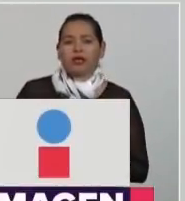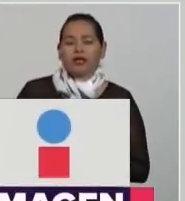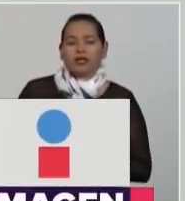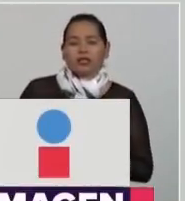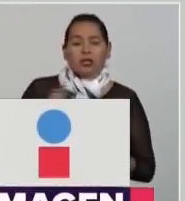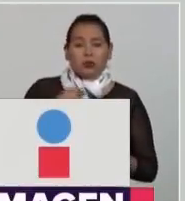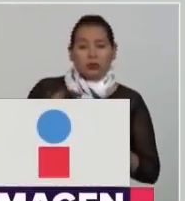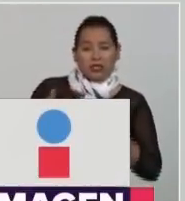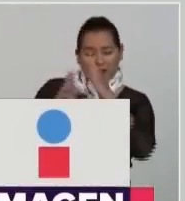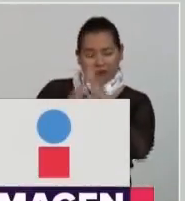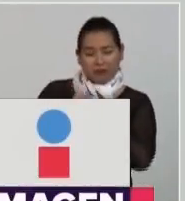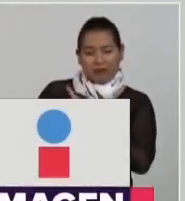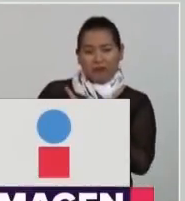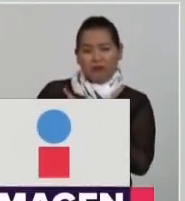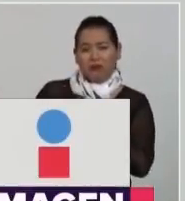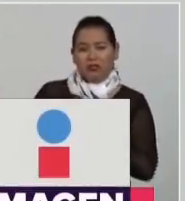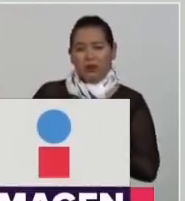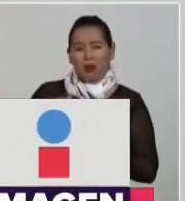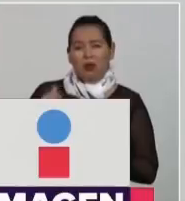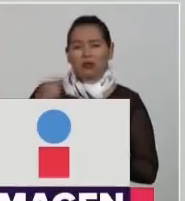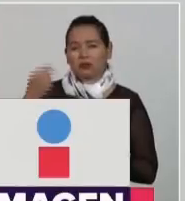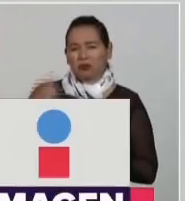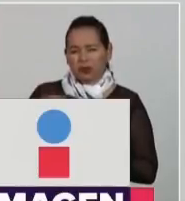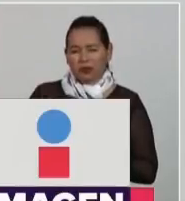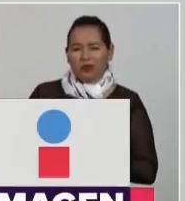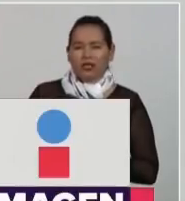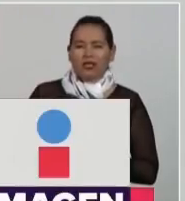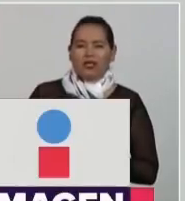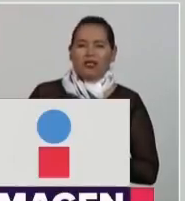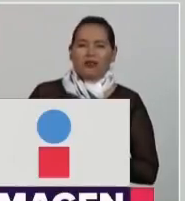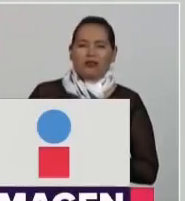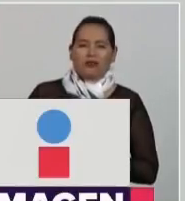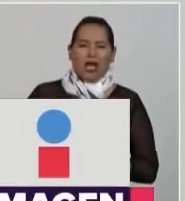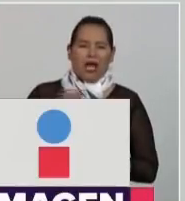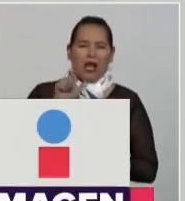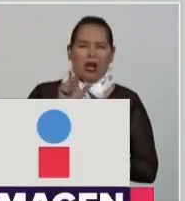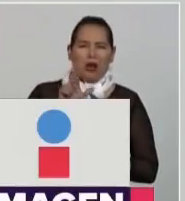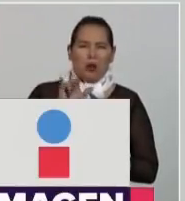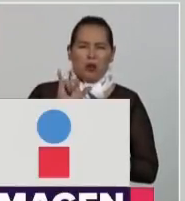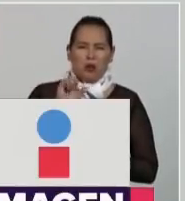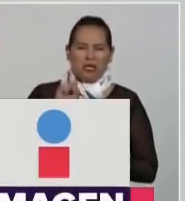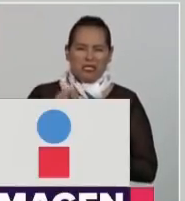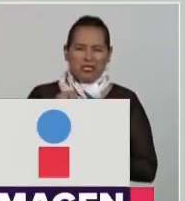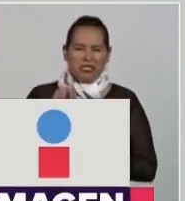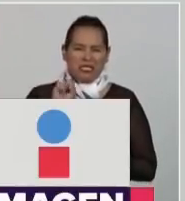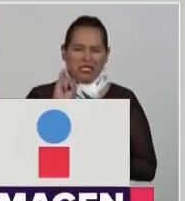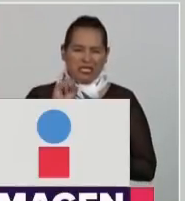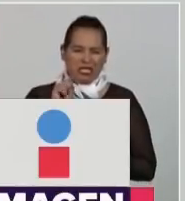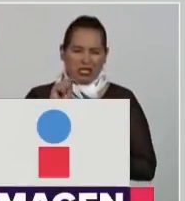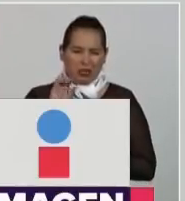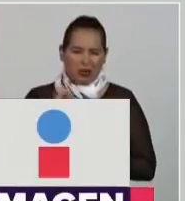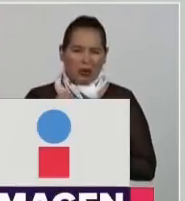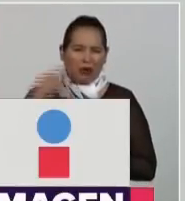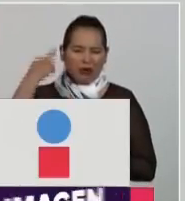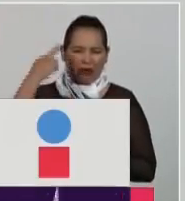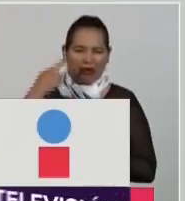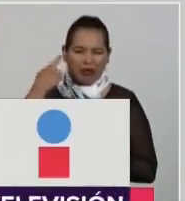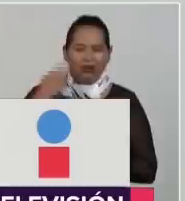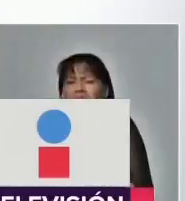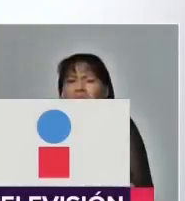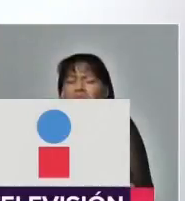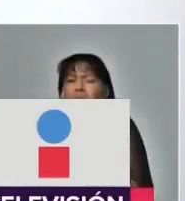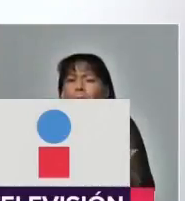a su nombre luis miguel usted más bien no me suena a luisito rey y yo yo no soy la incondicional soy una mujer poblana